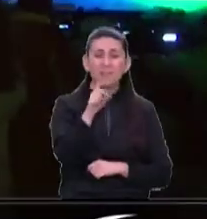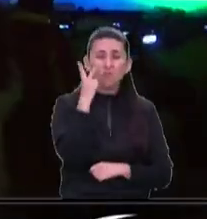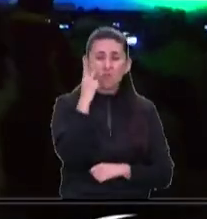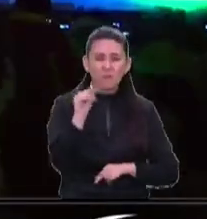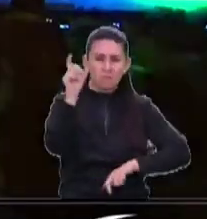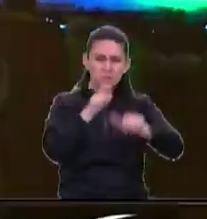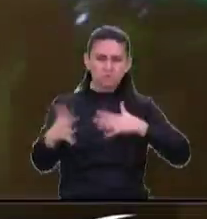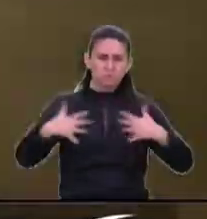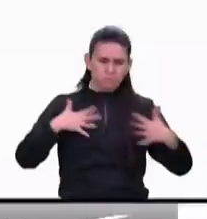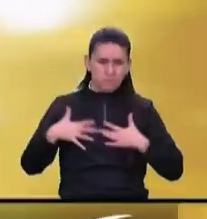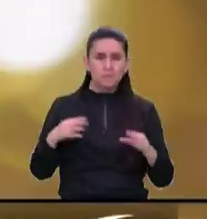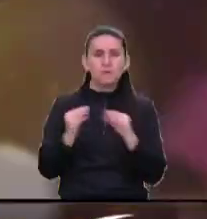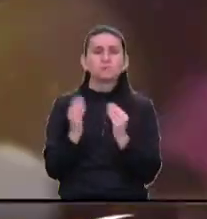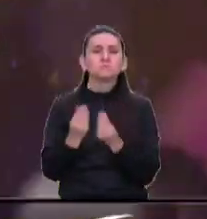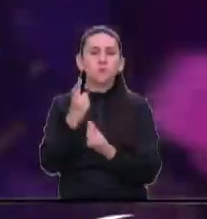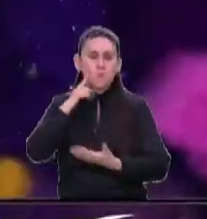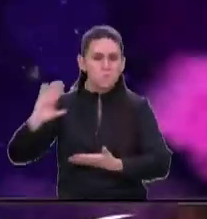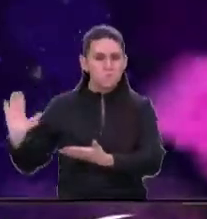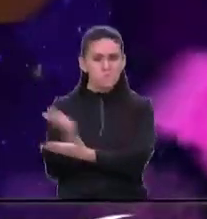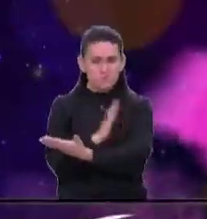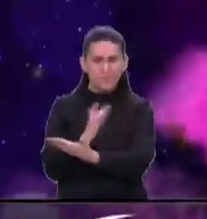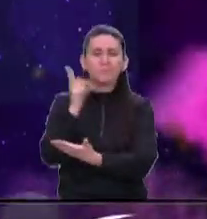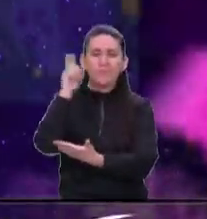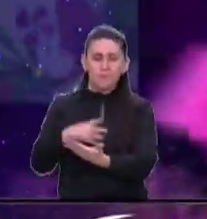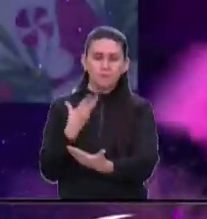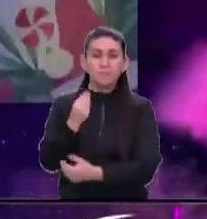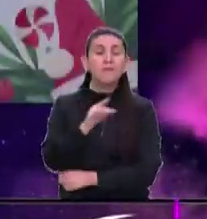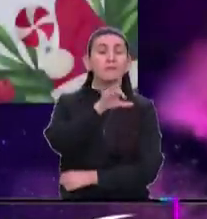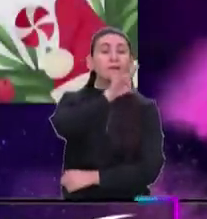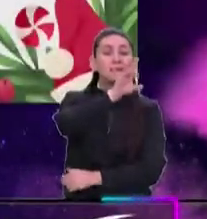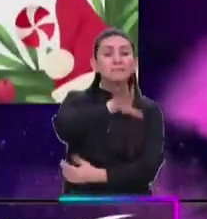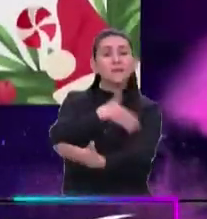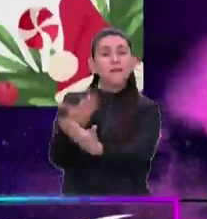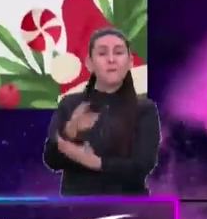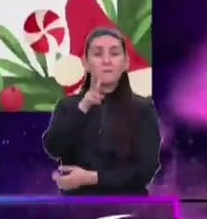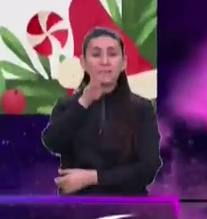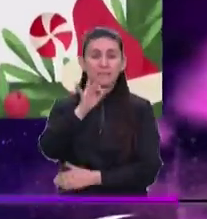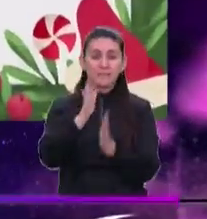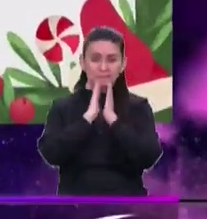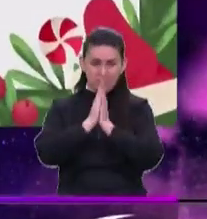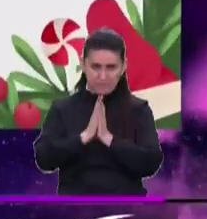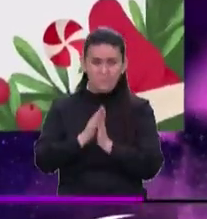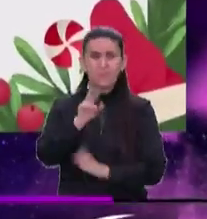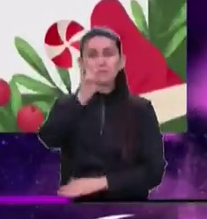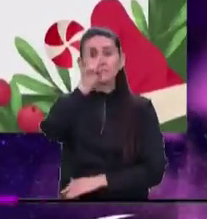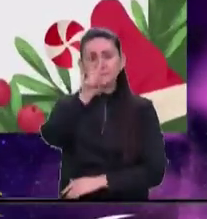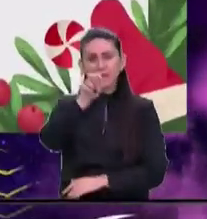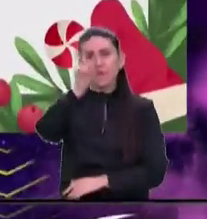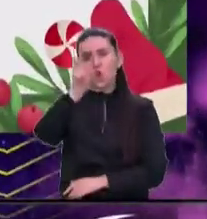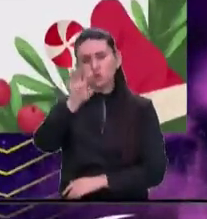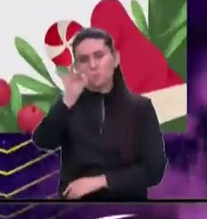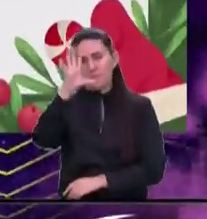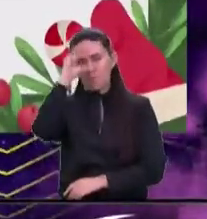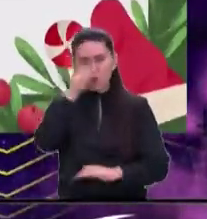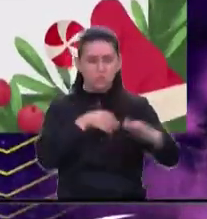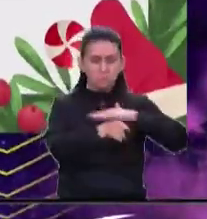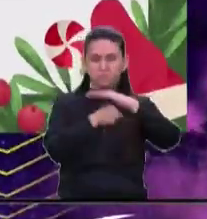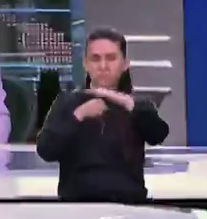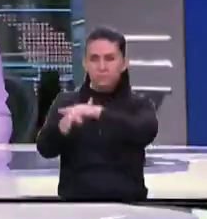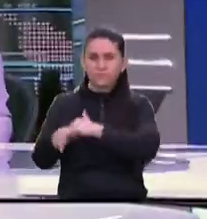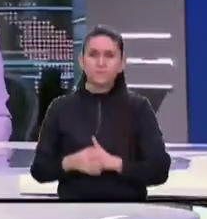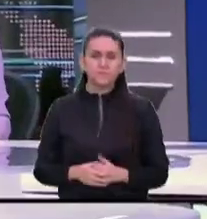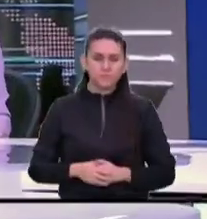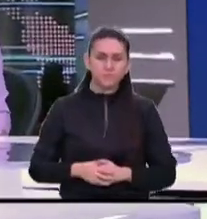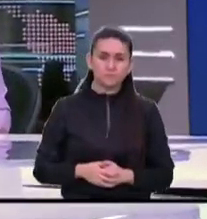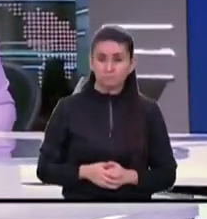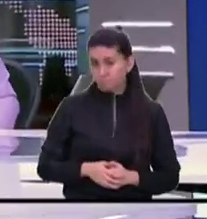en escena y el grupo musical La Burning Caravan, del 15 al 23 de diciembre con funciones a las 7:00 y 8:30 de la noche. Encontrémonos para